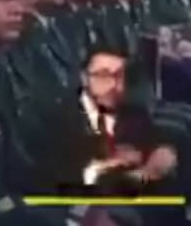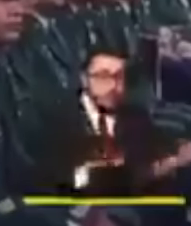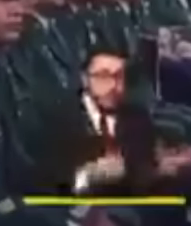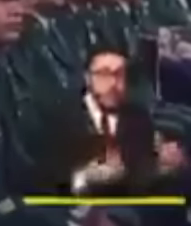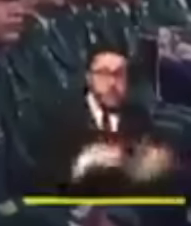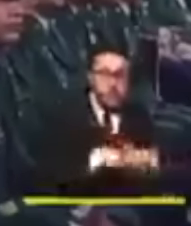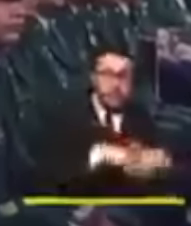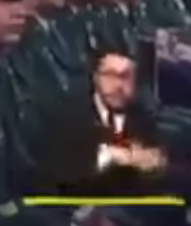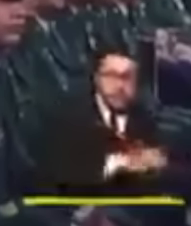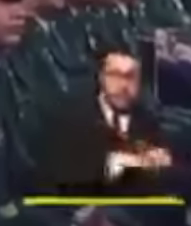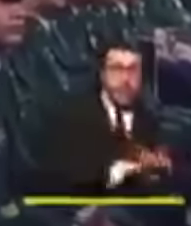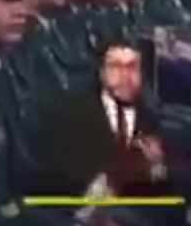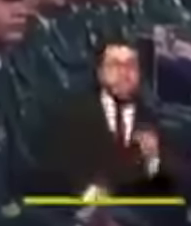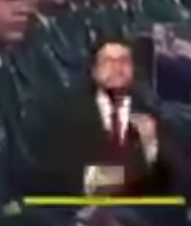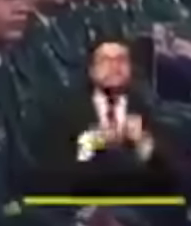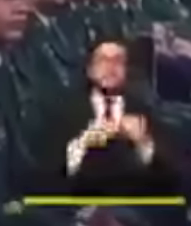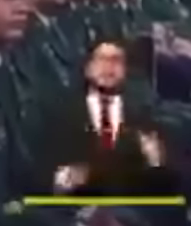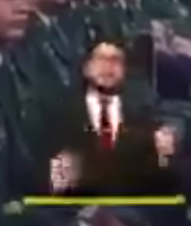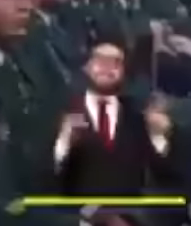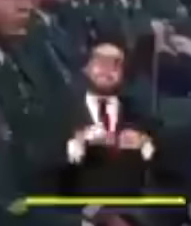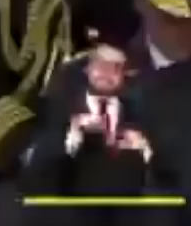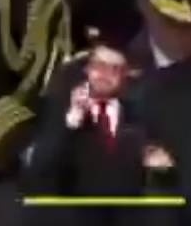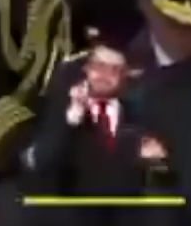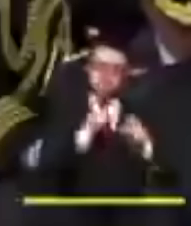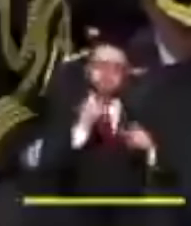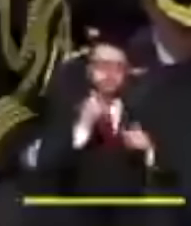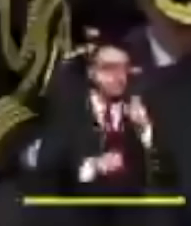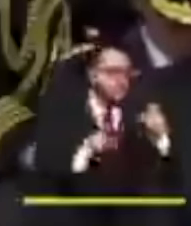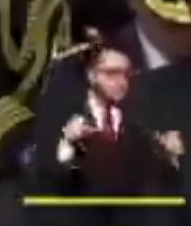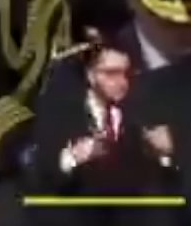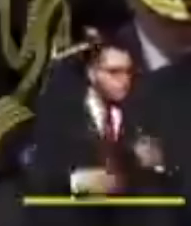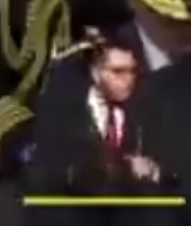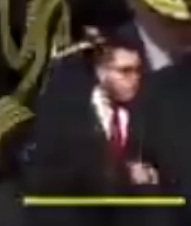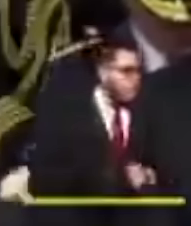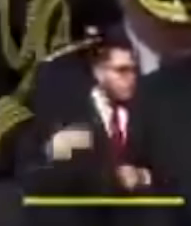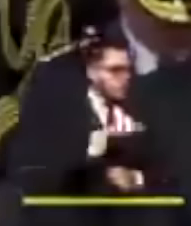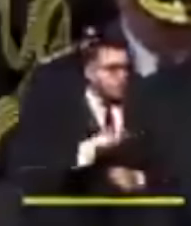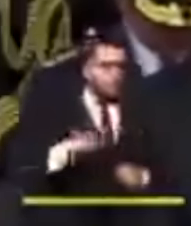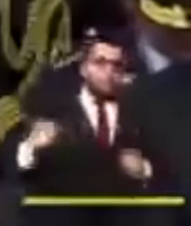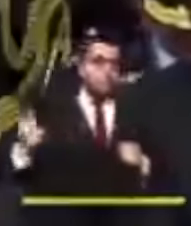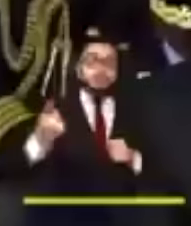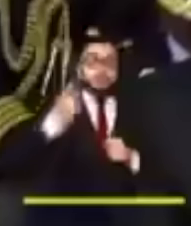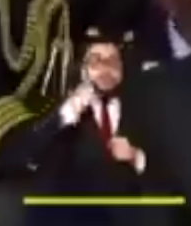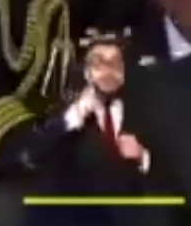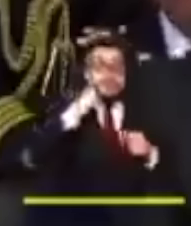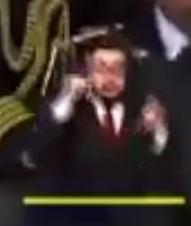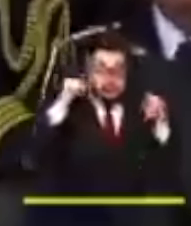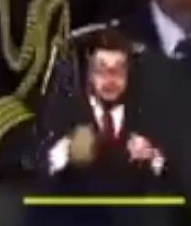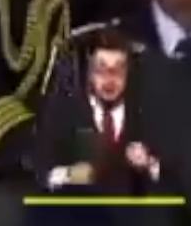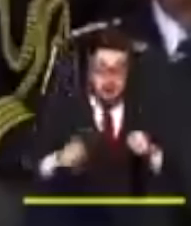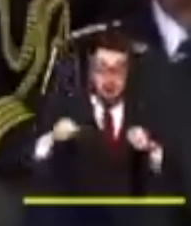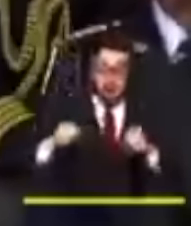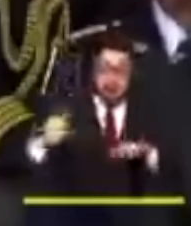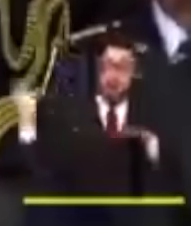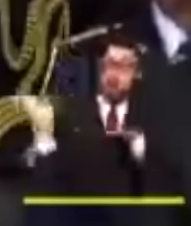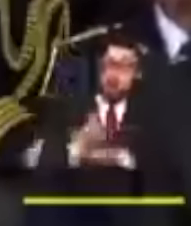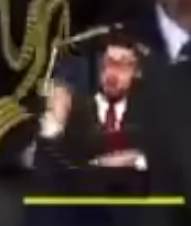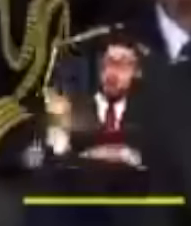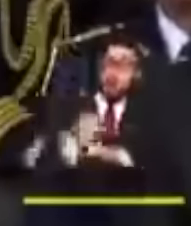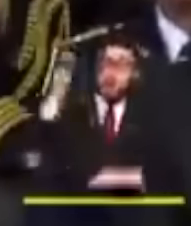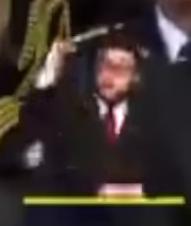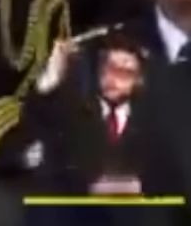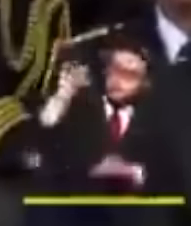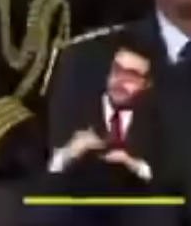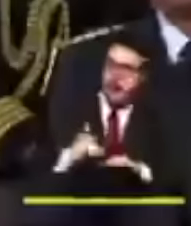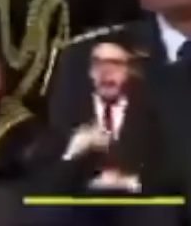todo para que la gente disminuya en lo que se pueda el consumo